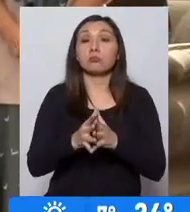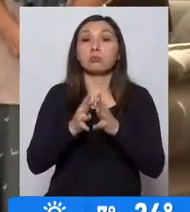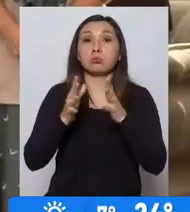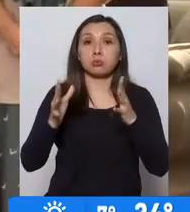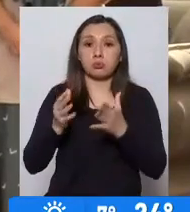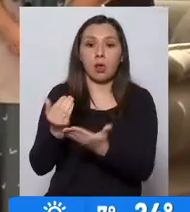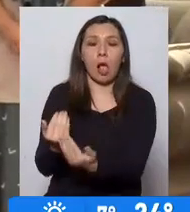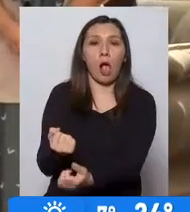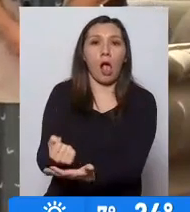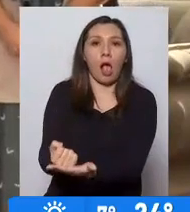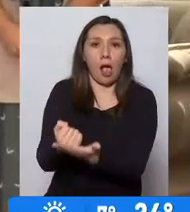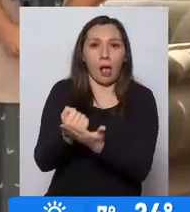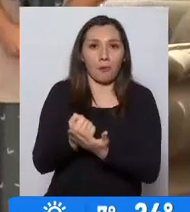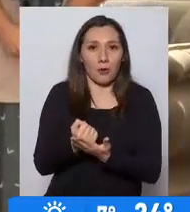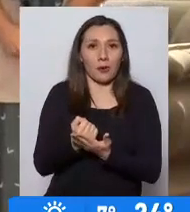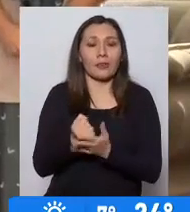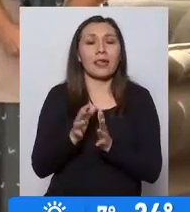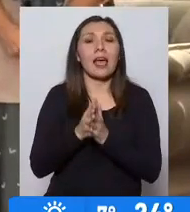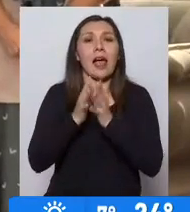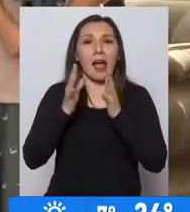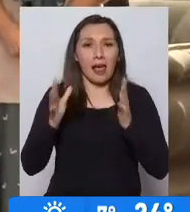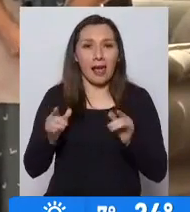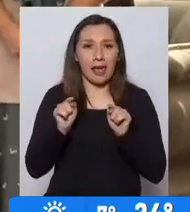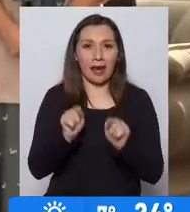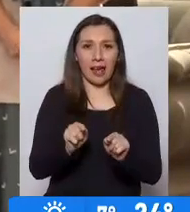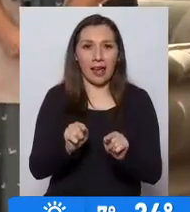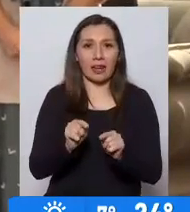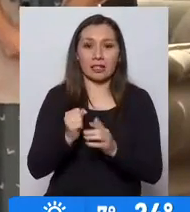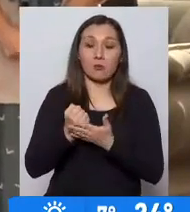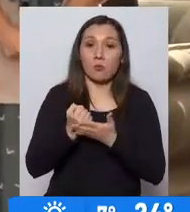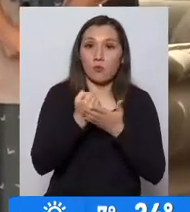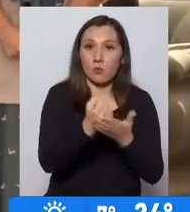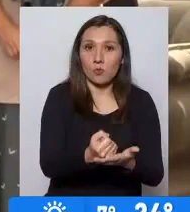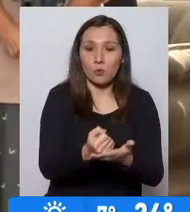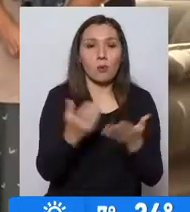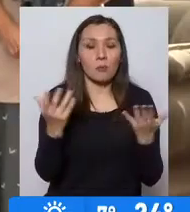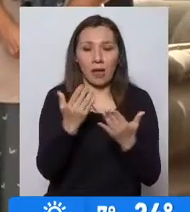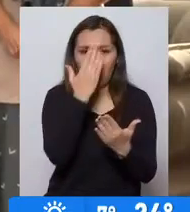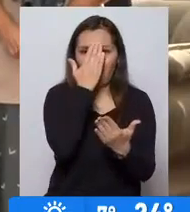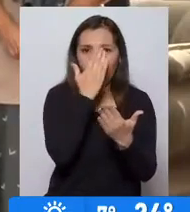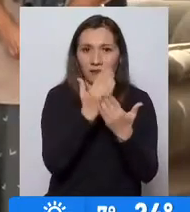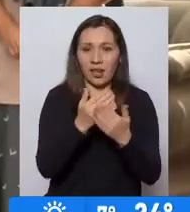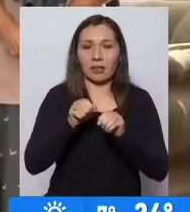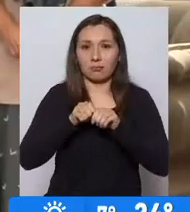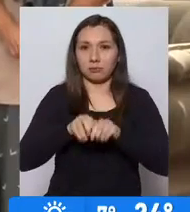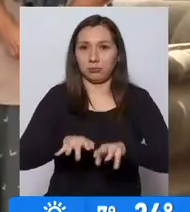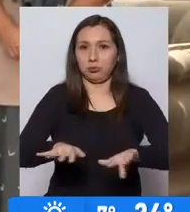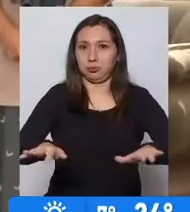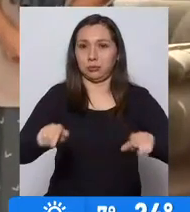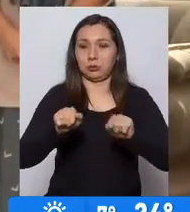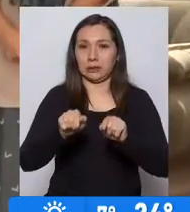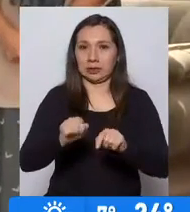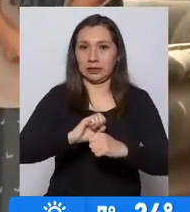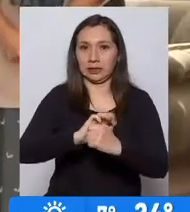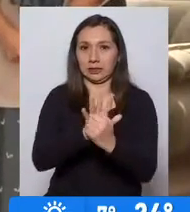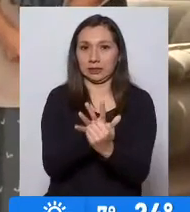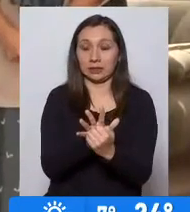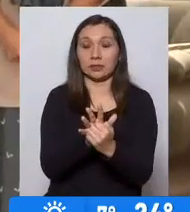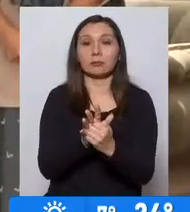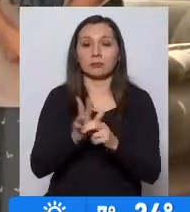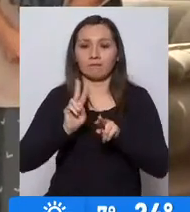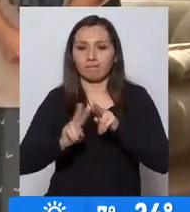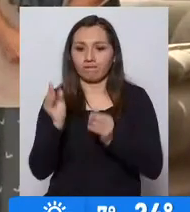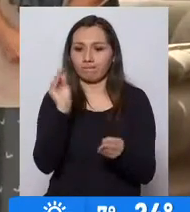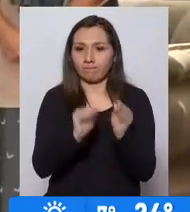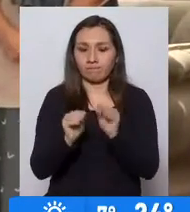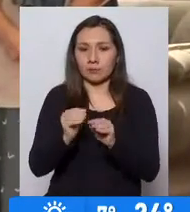gran aporte y una gran ayuda para enfrentar esta pandemia.